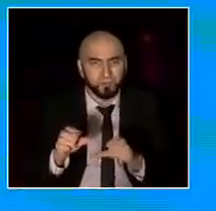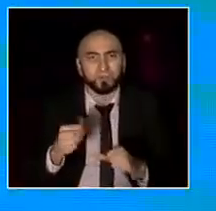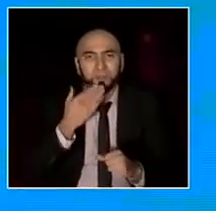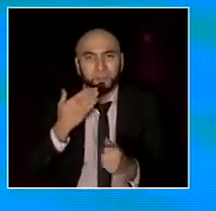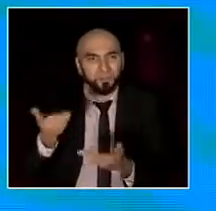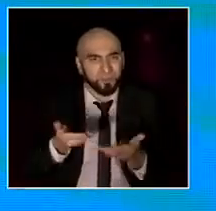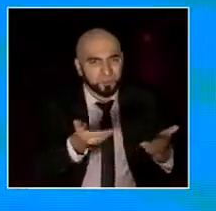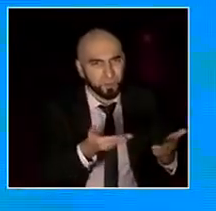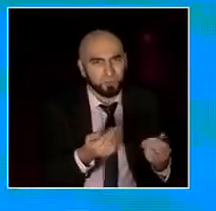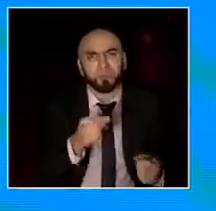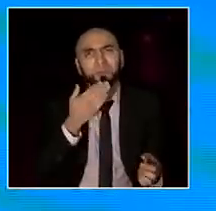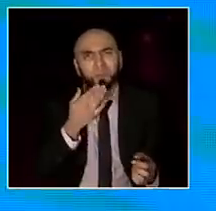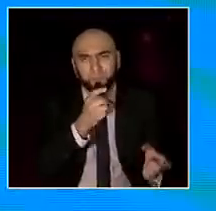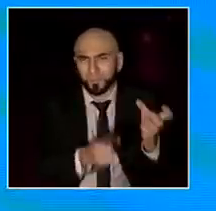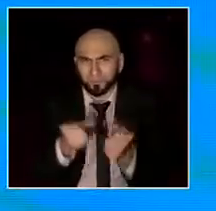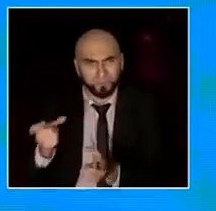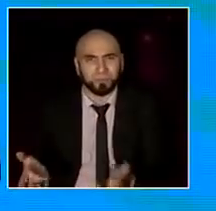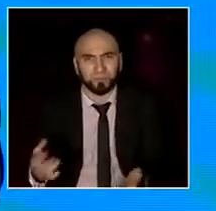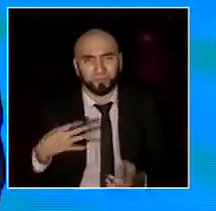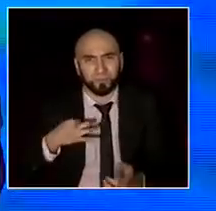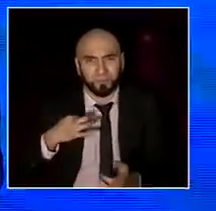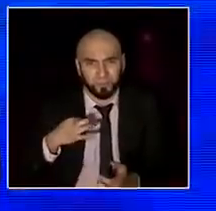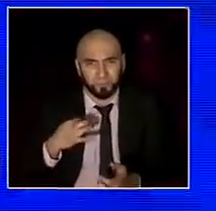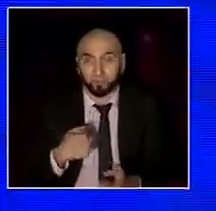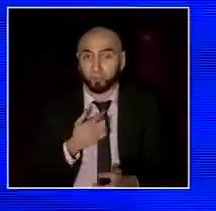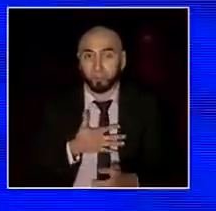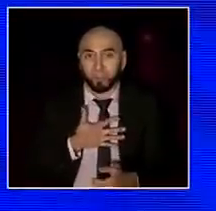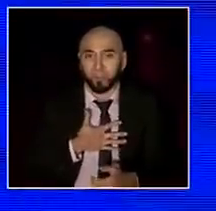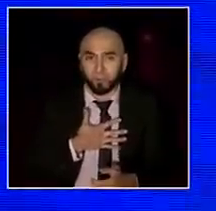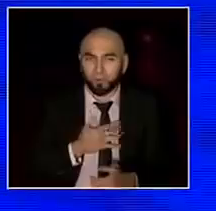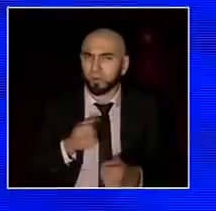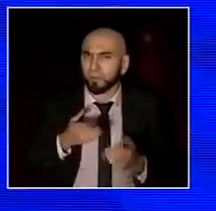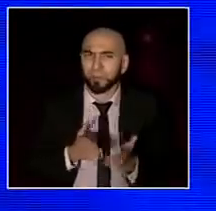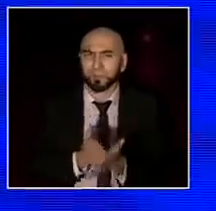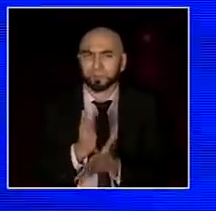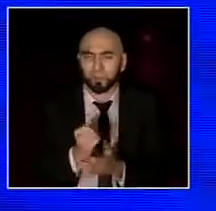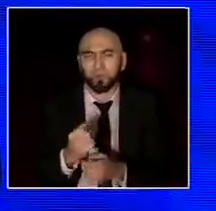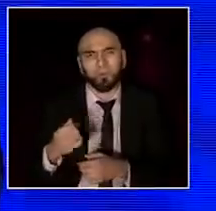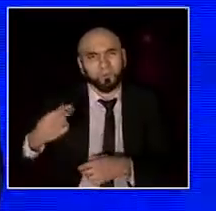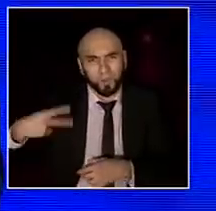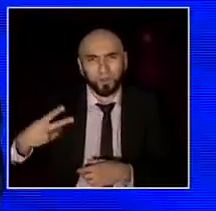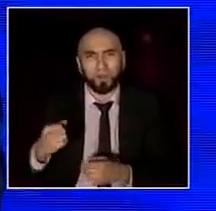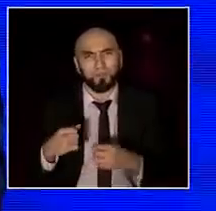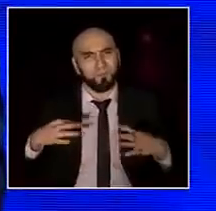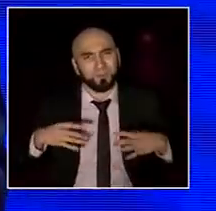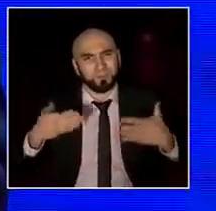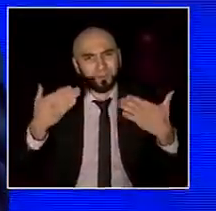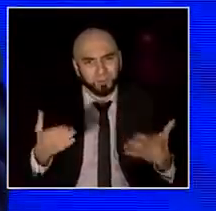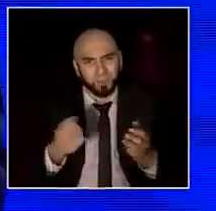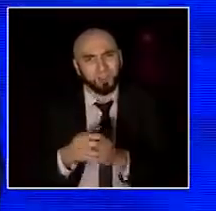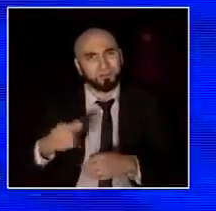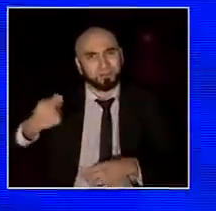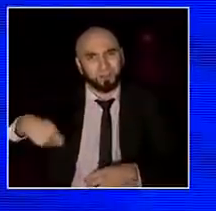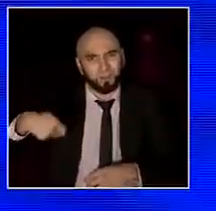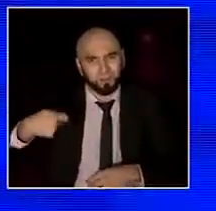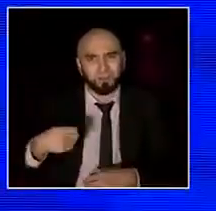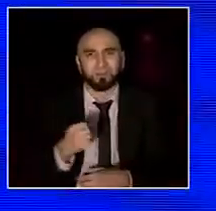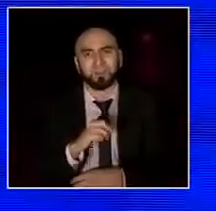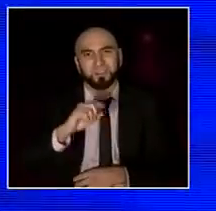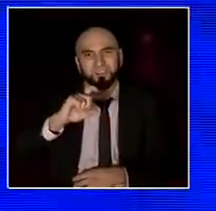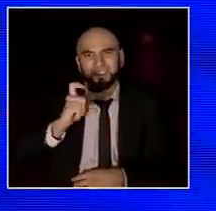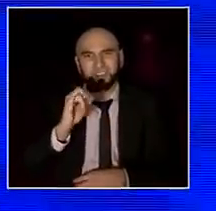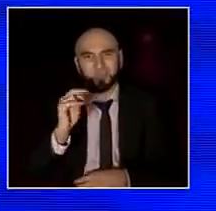ciudadanos. Quiero por ello partir valorando y felicitando al senador Guido Girardi, a la Comisión